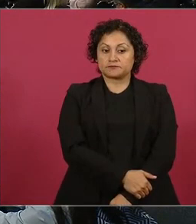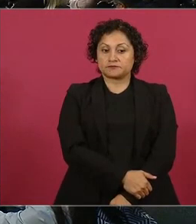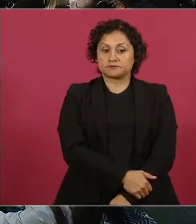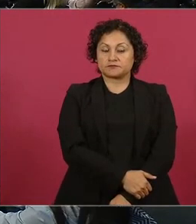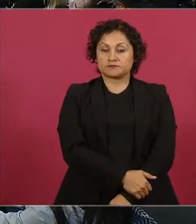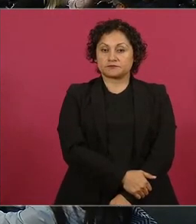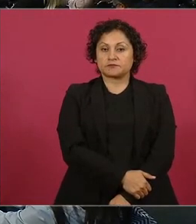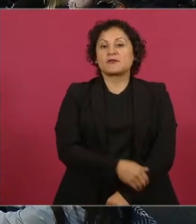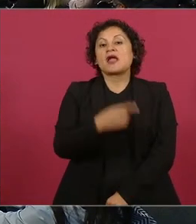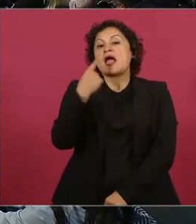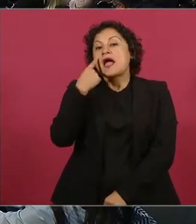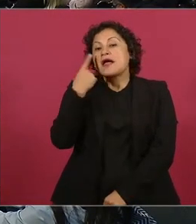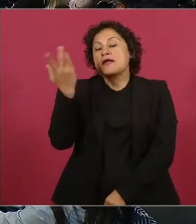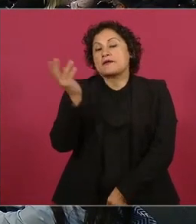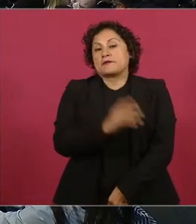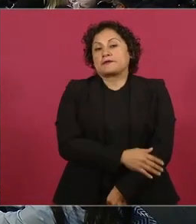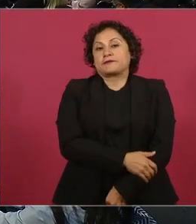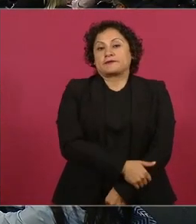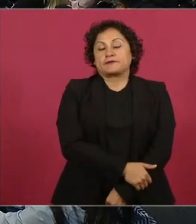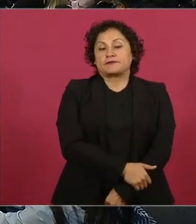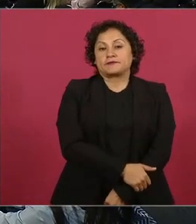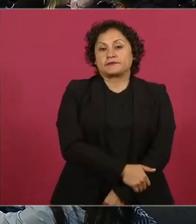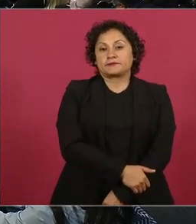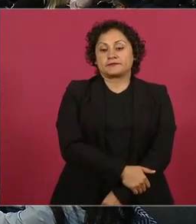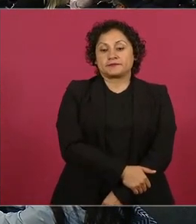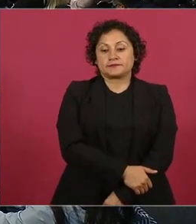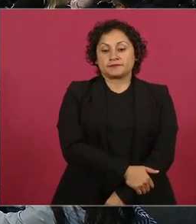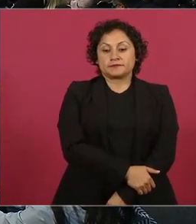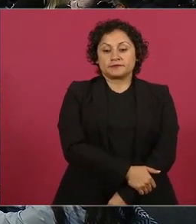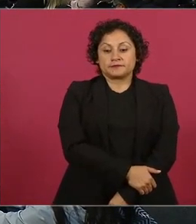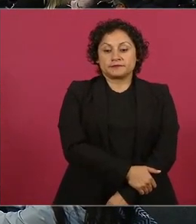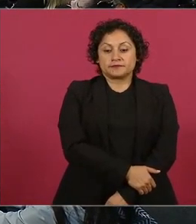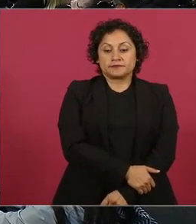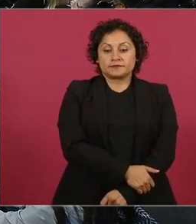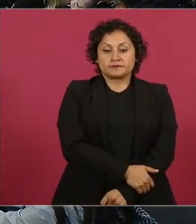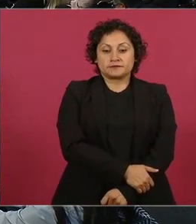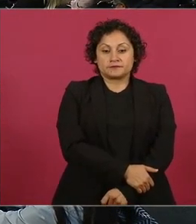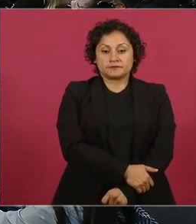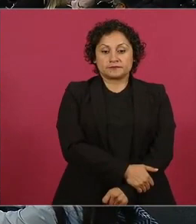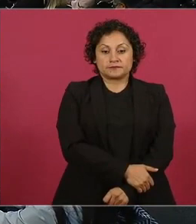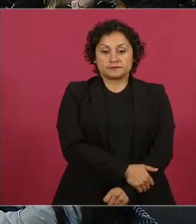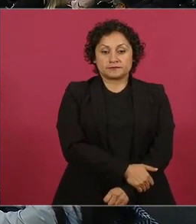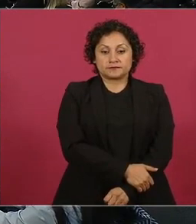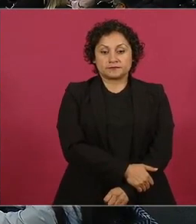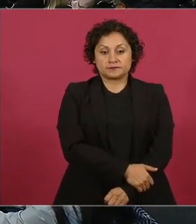pasada. A ver, pero es que ya avanzó.